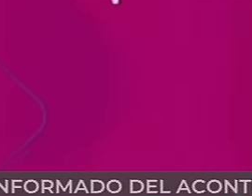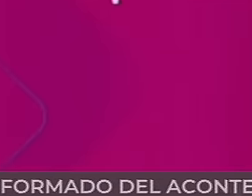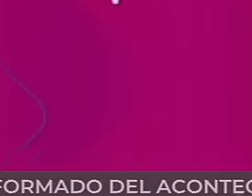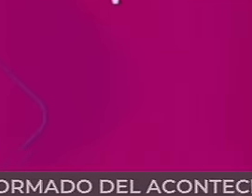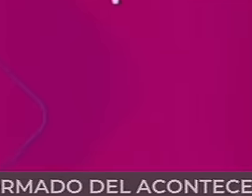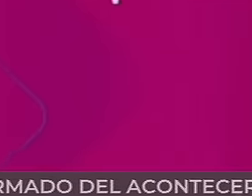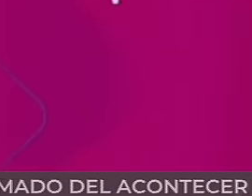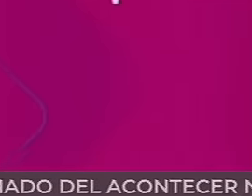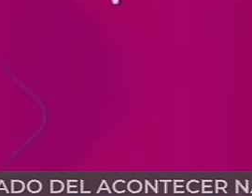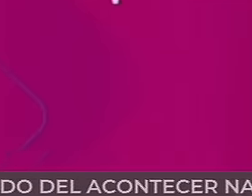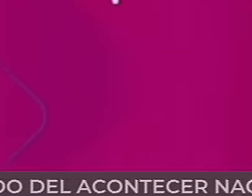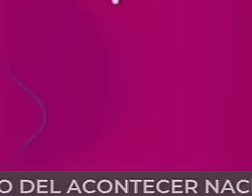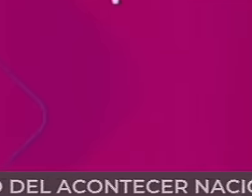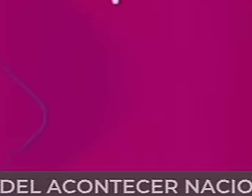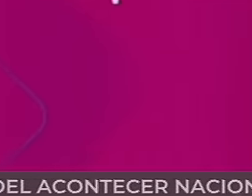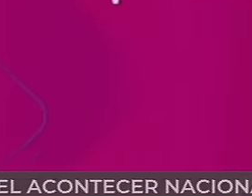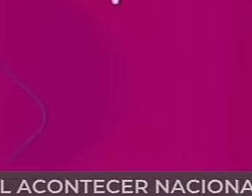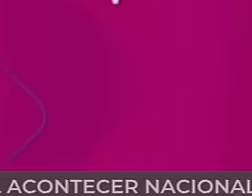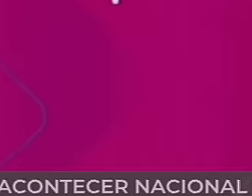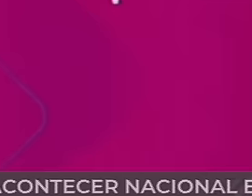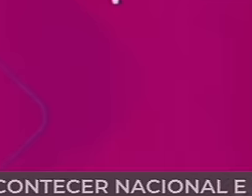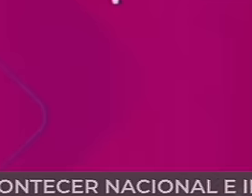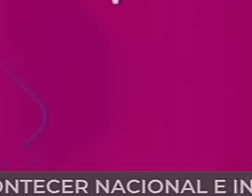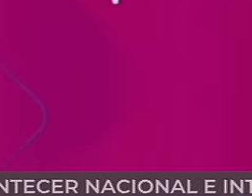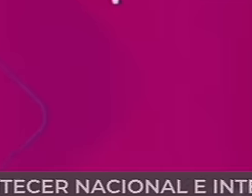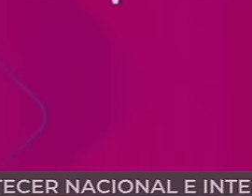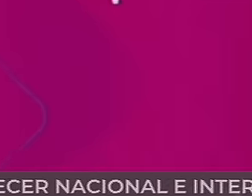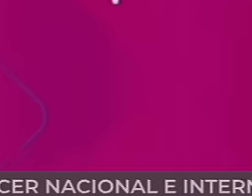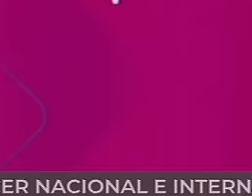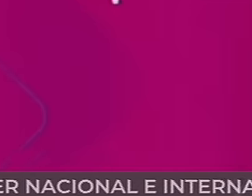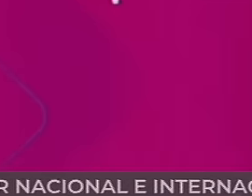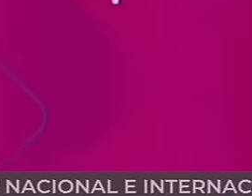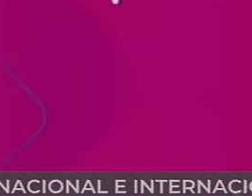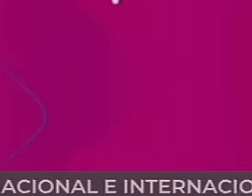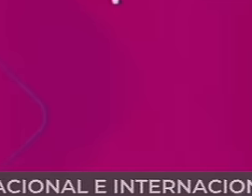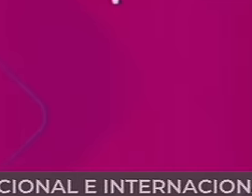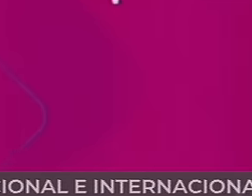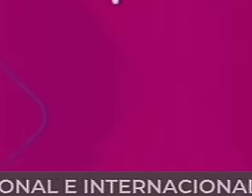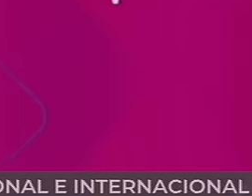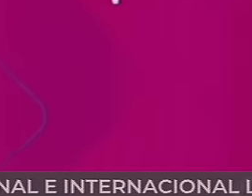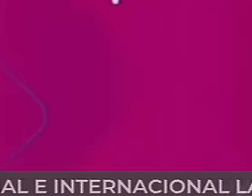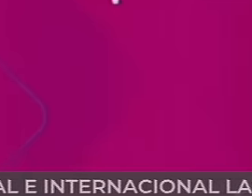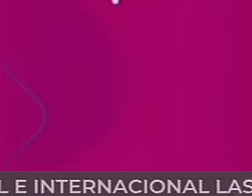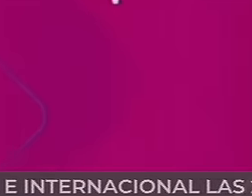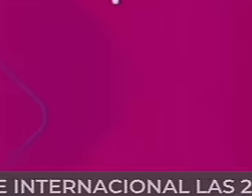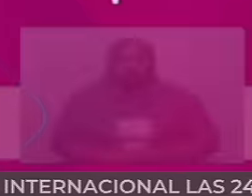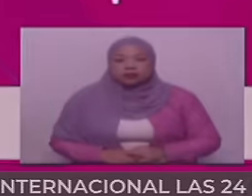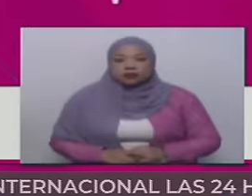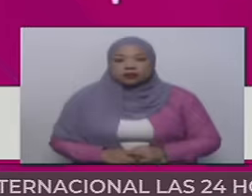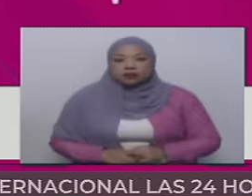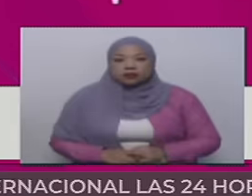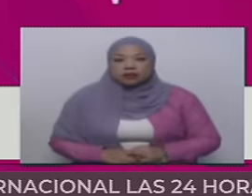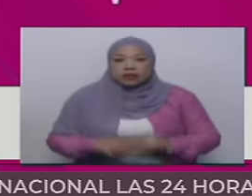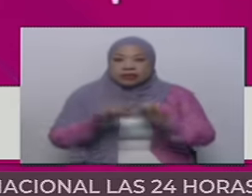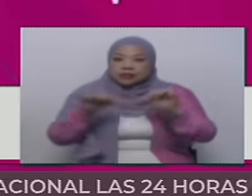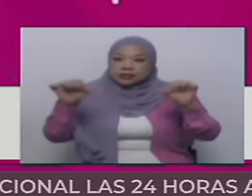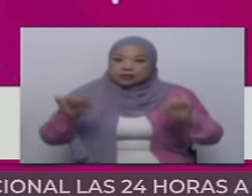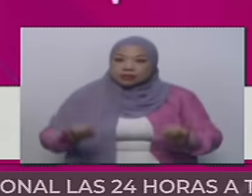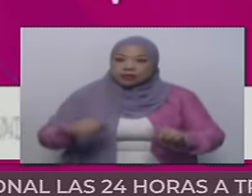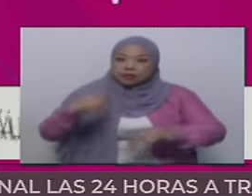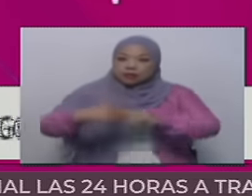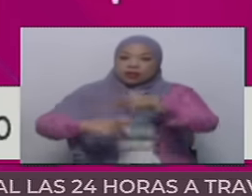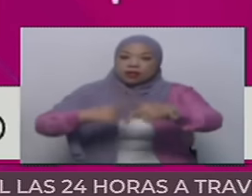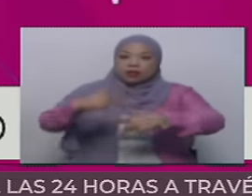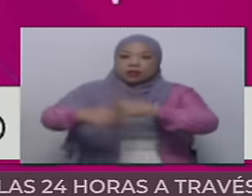materia de estructura electoral, de sistema electoral. Y fíjate qué buenas ideas han surgido ya.